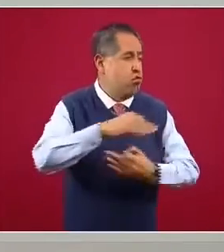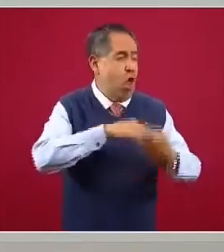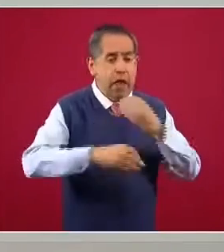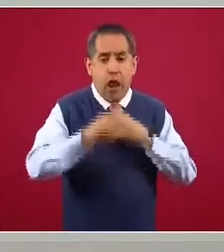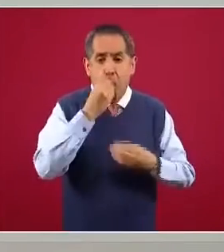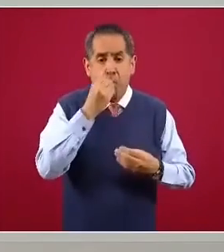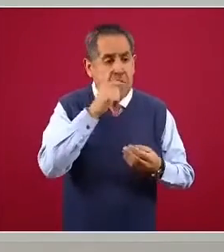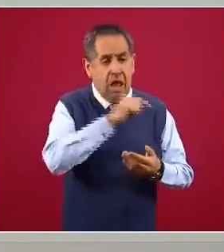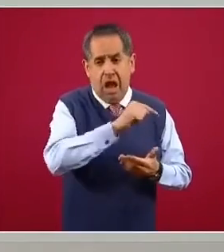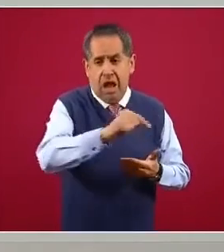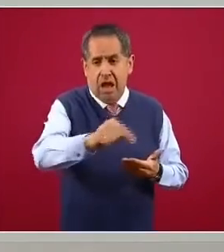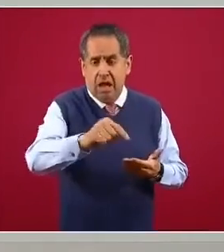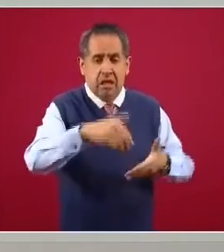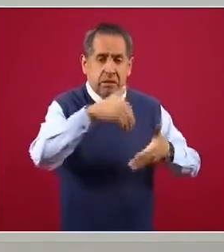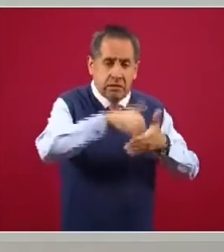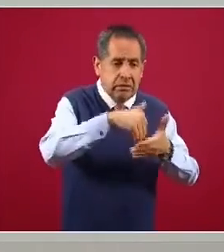alimentos